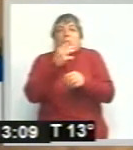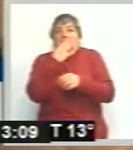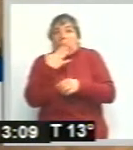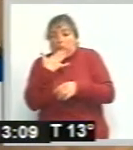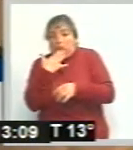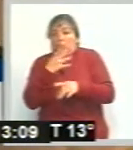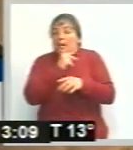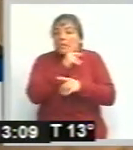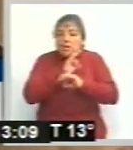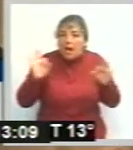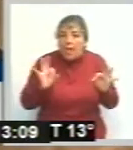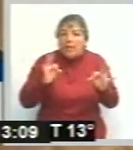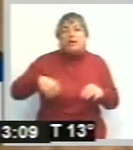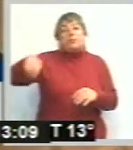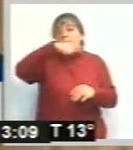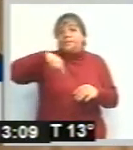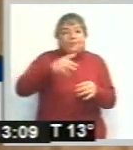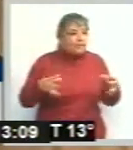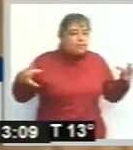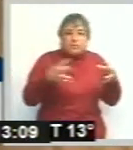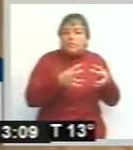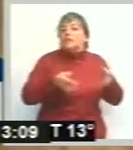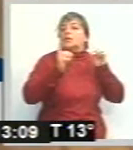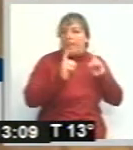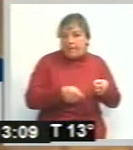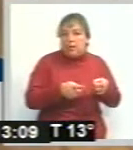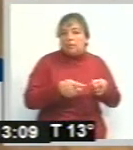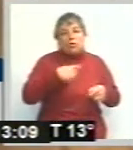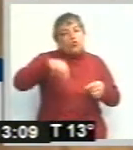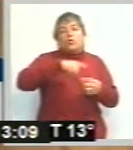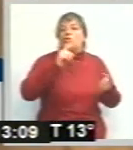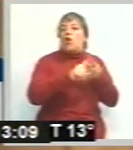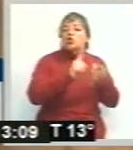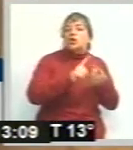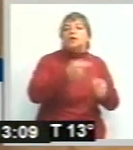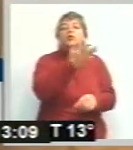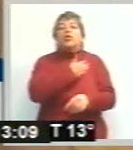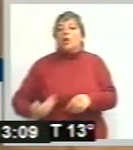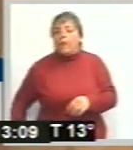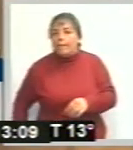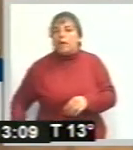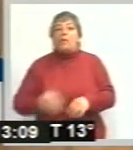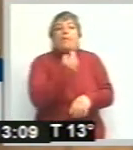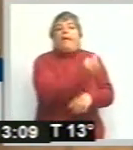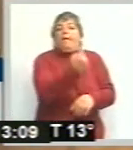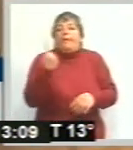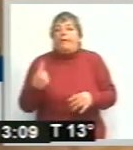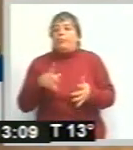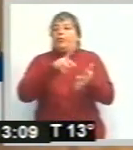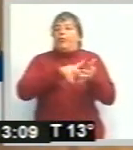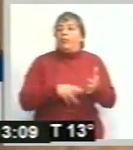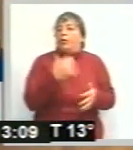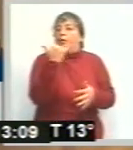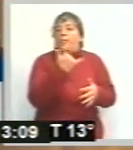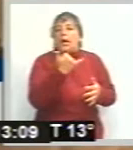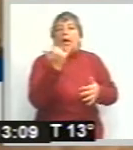nosotros como grupo también estamos en contacto con el gobierno para cada problema que presente en sí